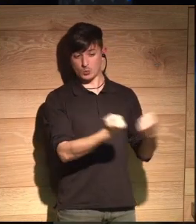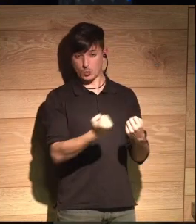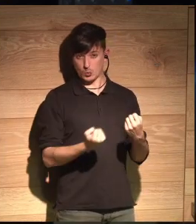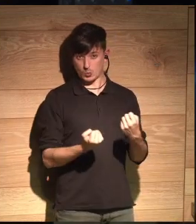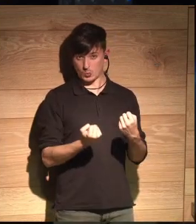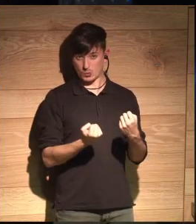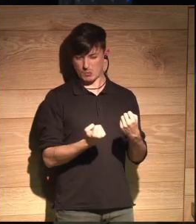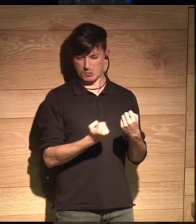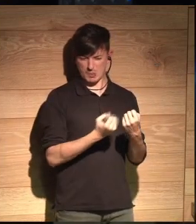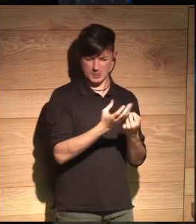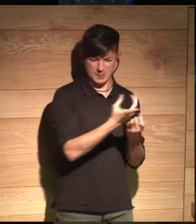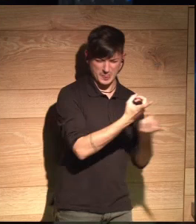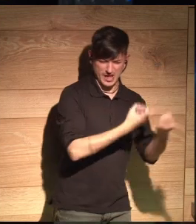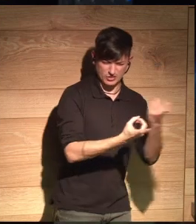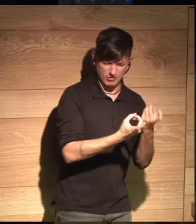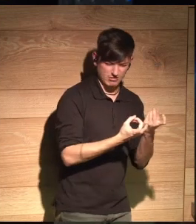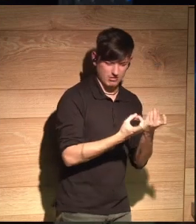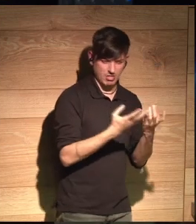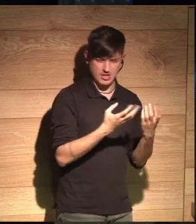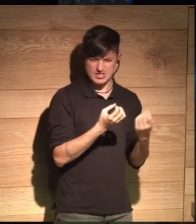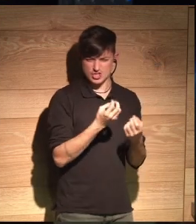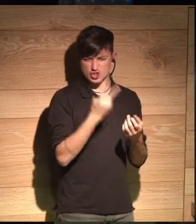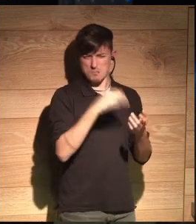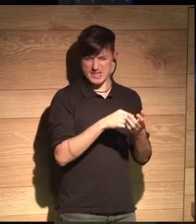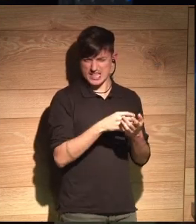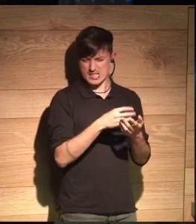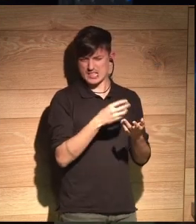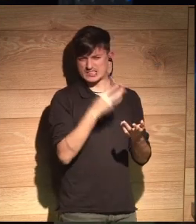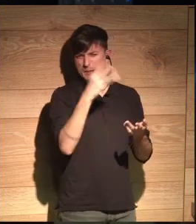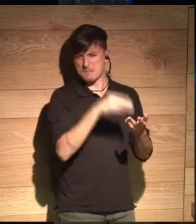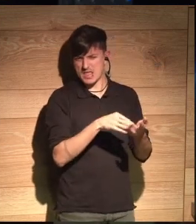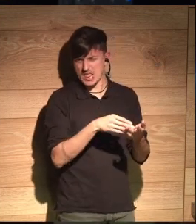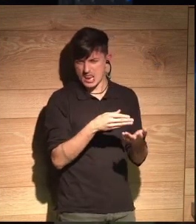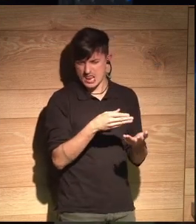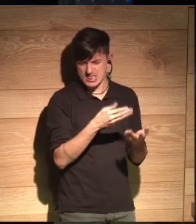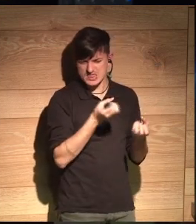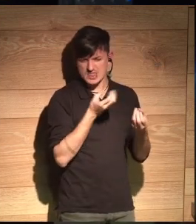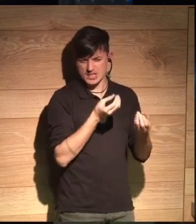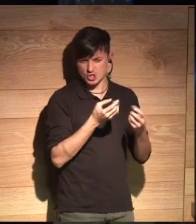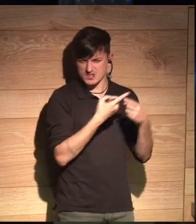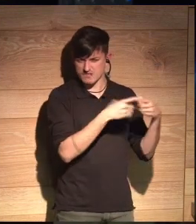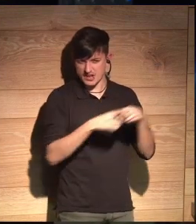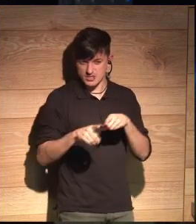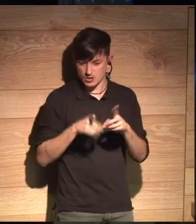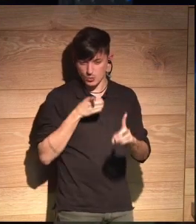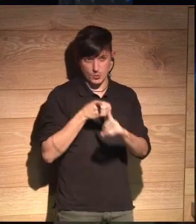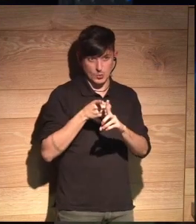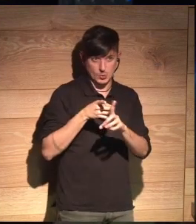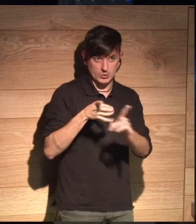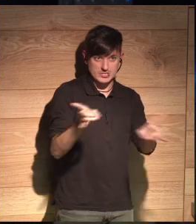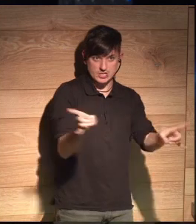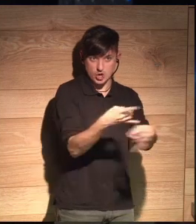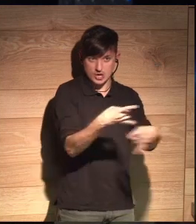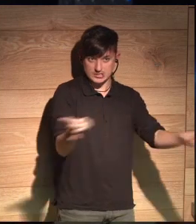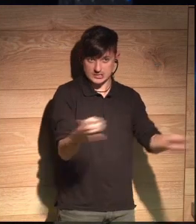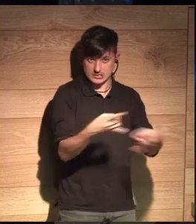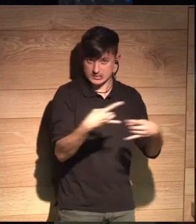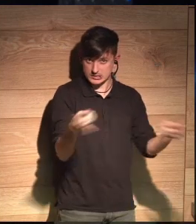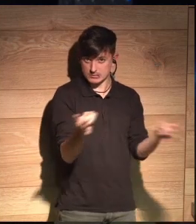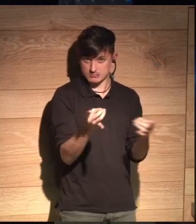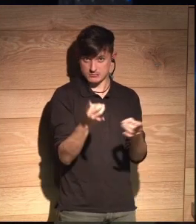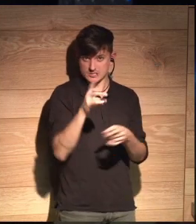datos de 2.000 o 3.000 sensores o perdón 2000 o 3000 diferentes a partir de sensores por segundo